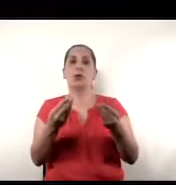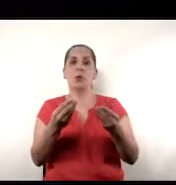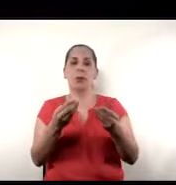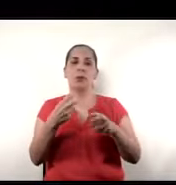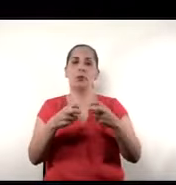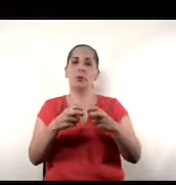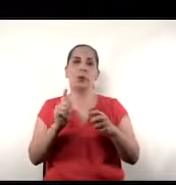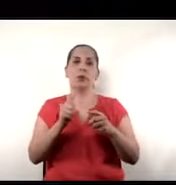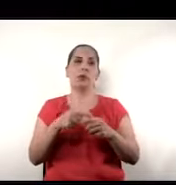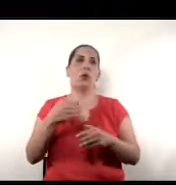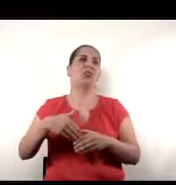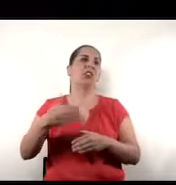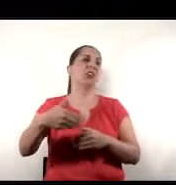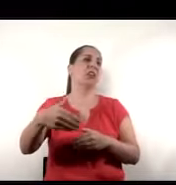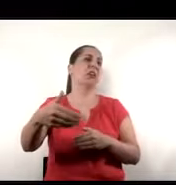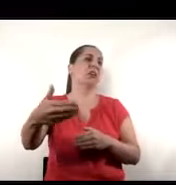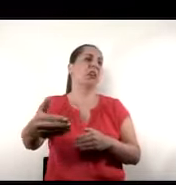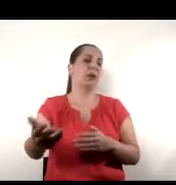bola para adelante.